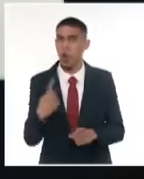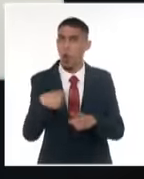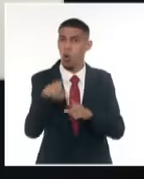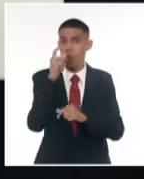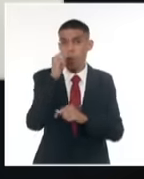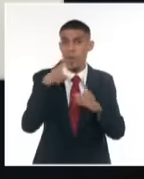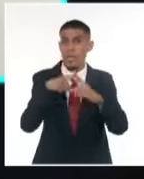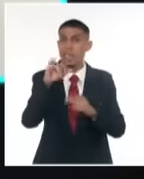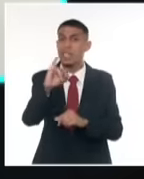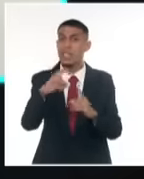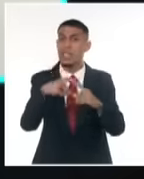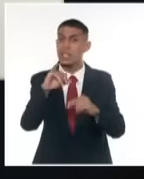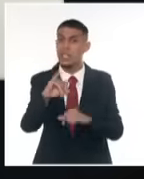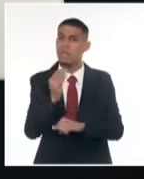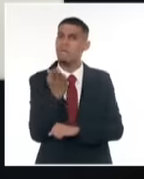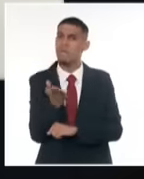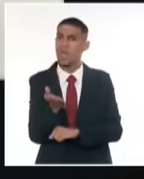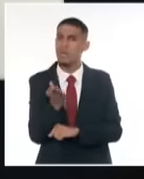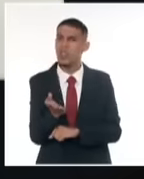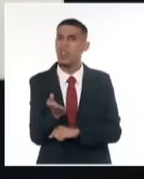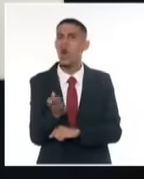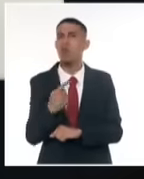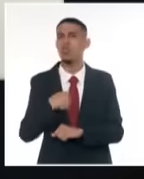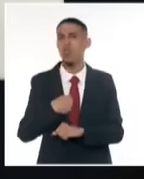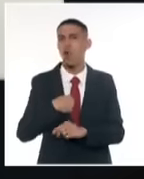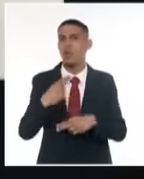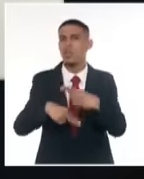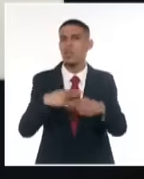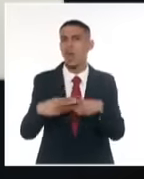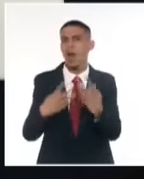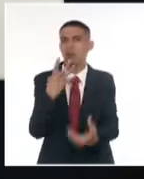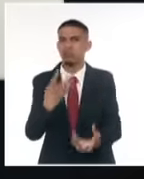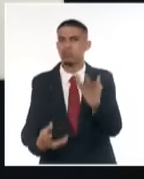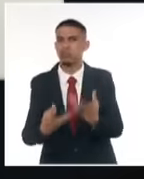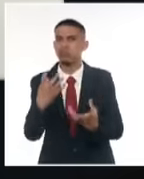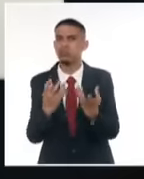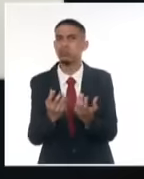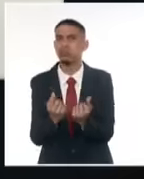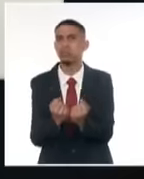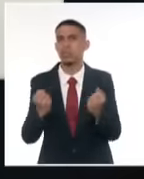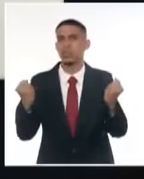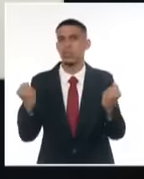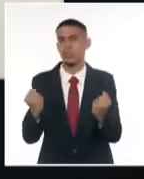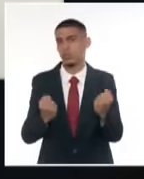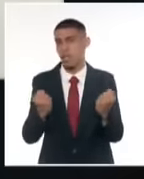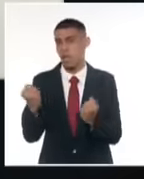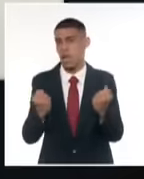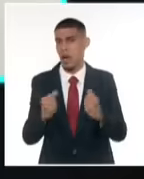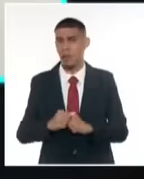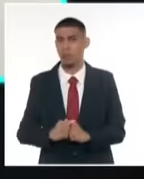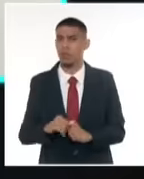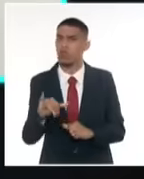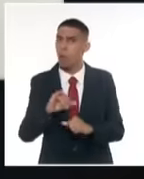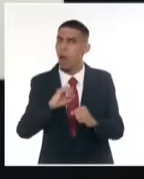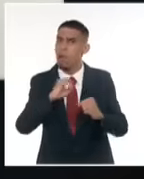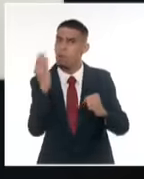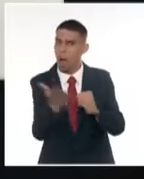me pidió darle candela a un carro, que me campo de caña, que me dieron a él,